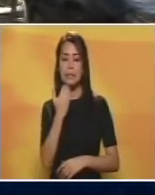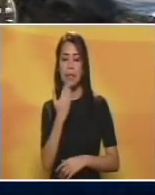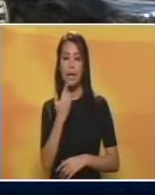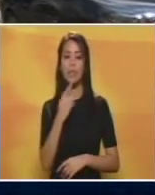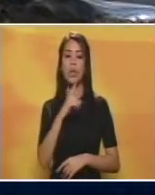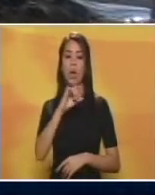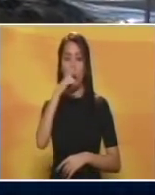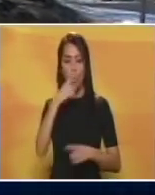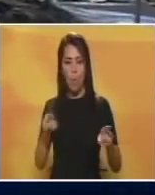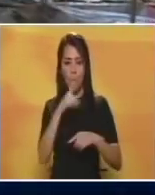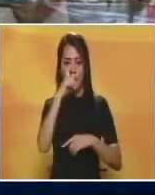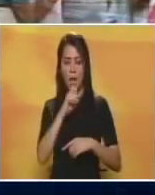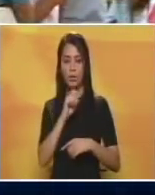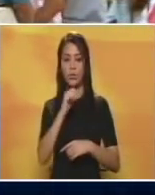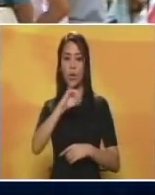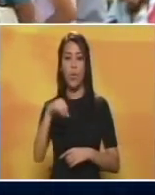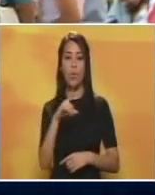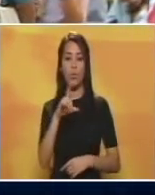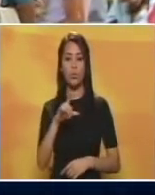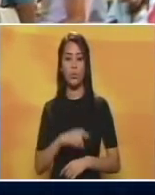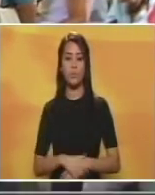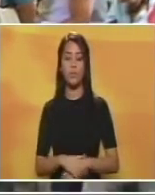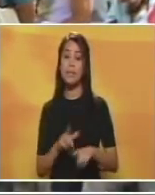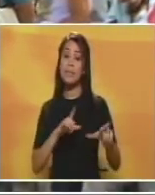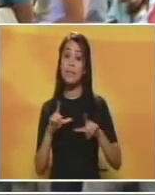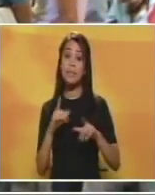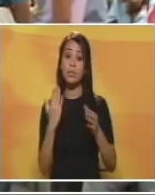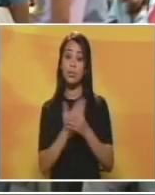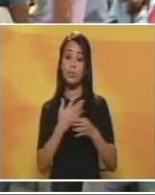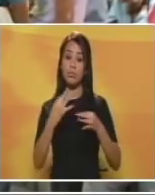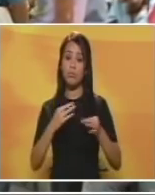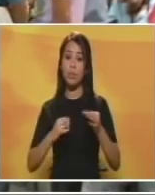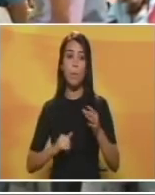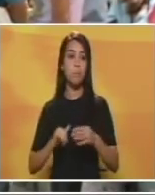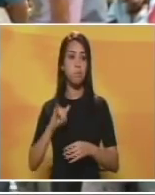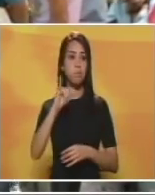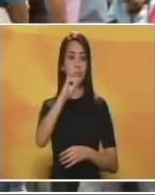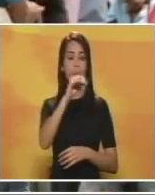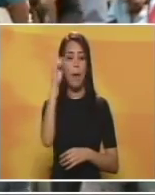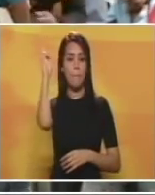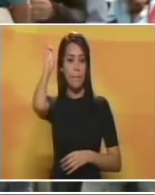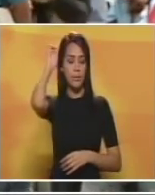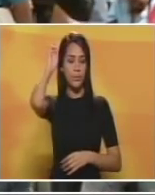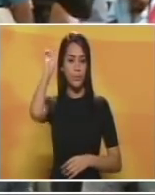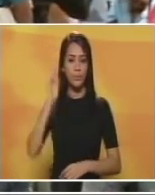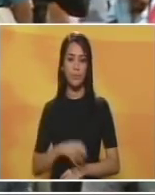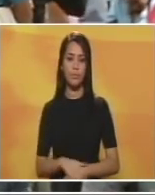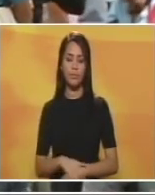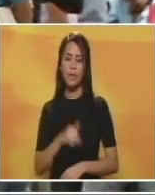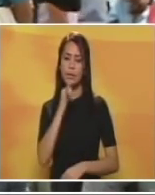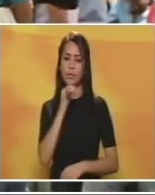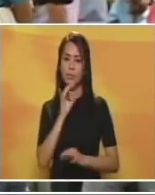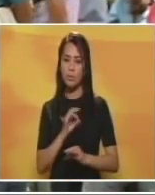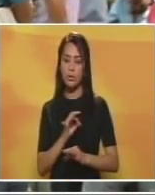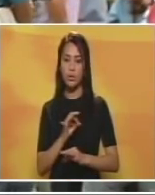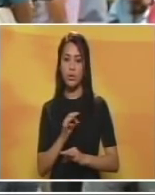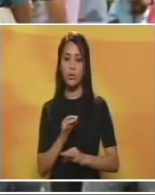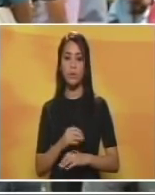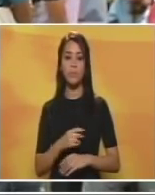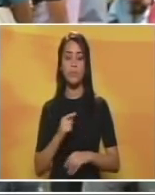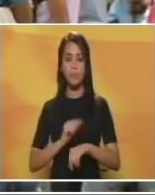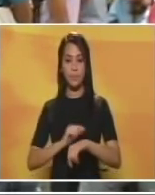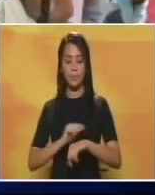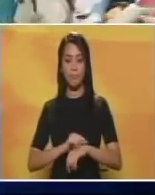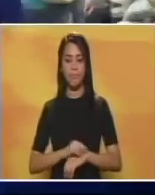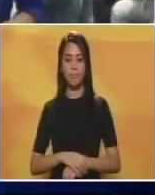de julio. Además, se encontraba preparando sus documentos para emigrar a Perú próximamente. Esta es la información que podemos brindarles por